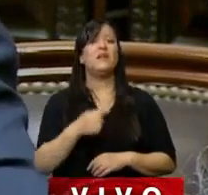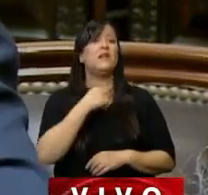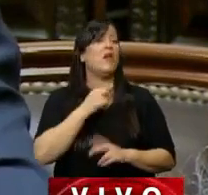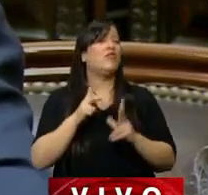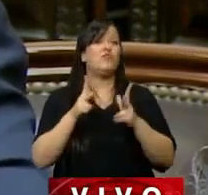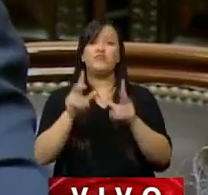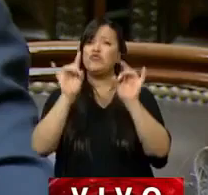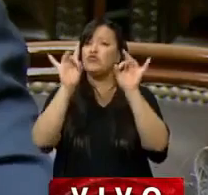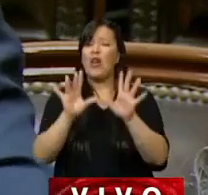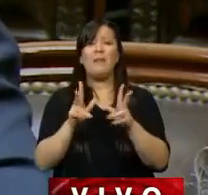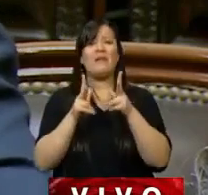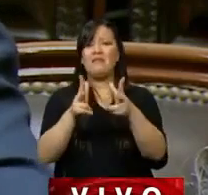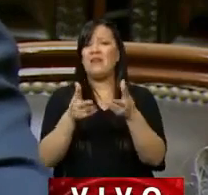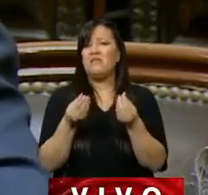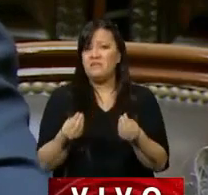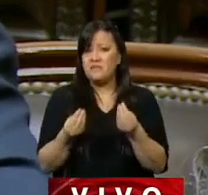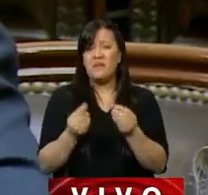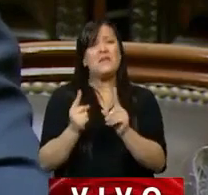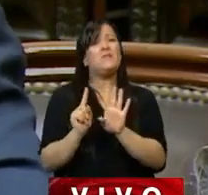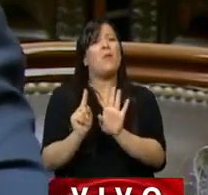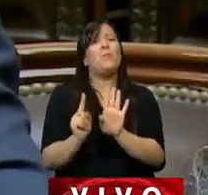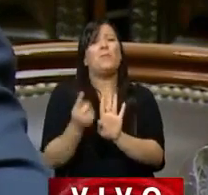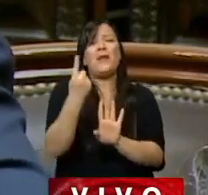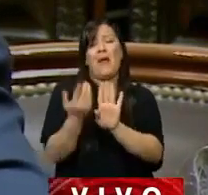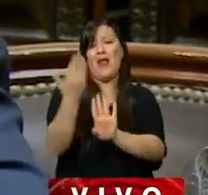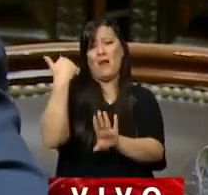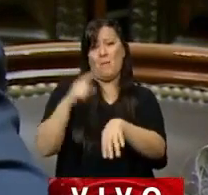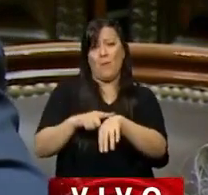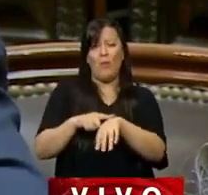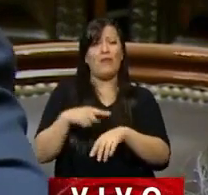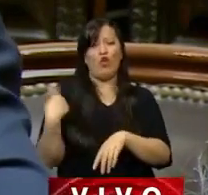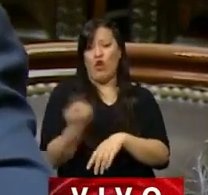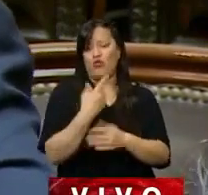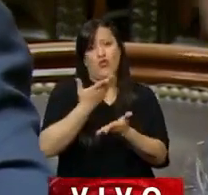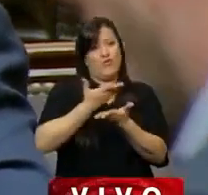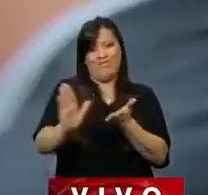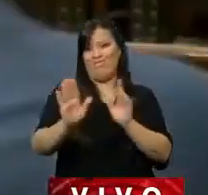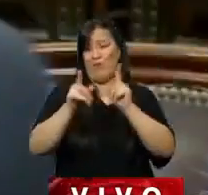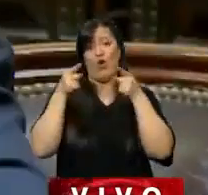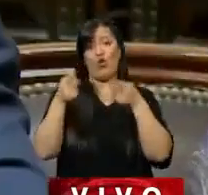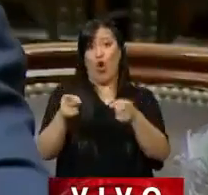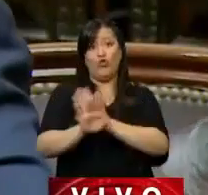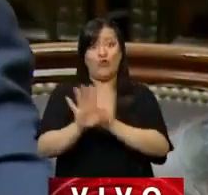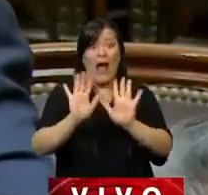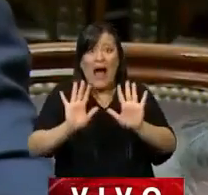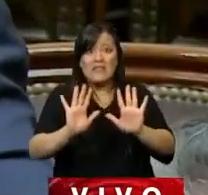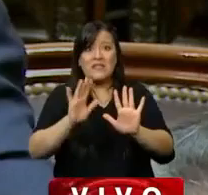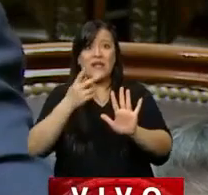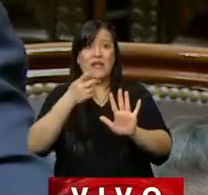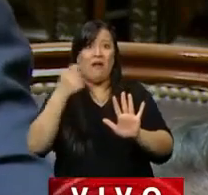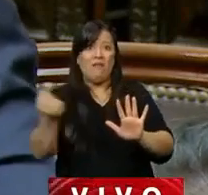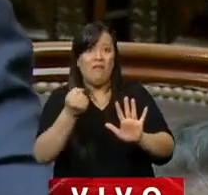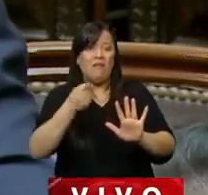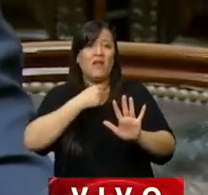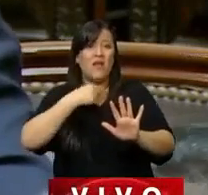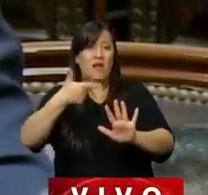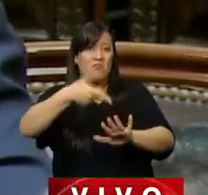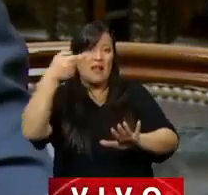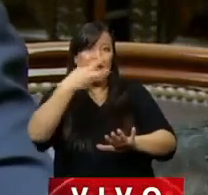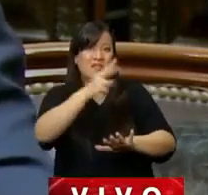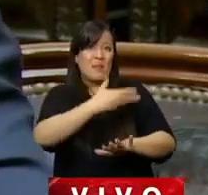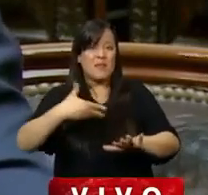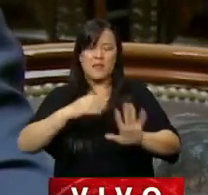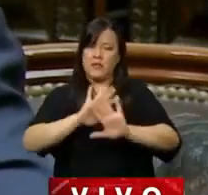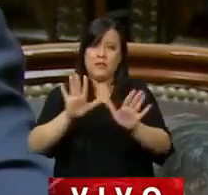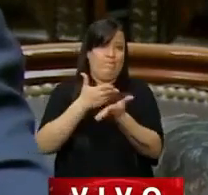simplemente resaltar lo que hicimos desde un primer momento, que es el absoluto repudio a este hecho. No vamos a entrar